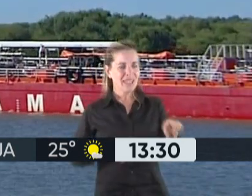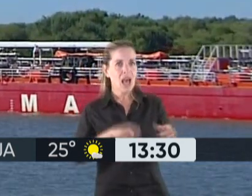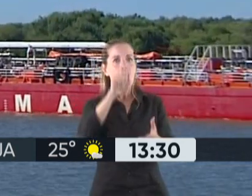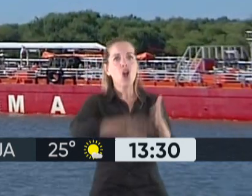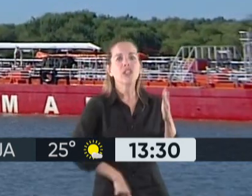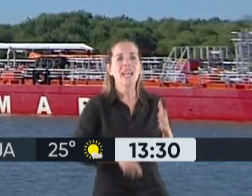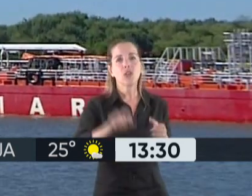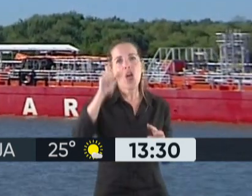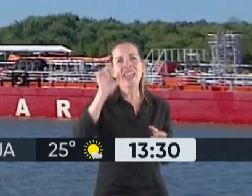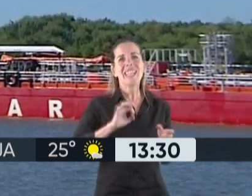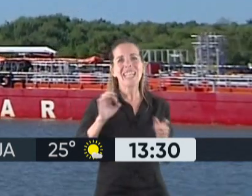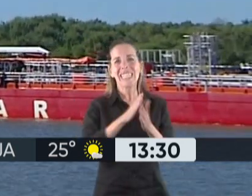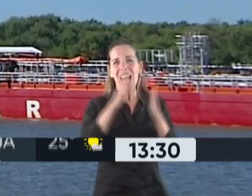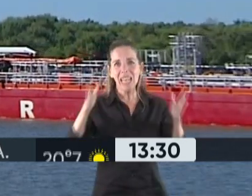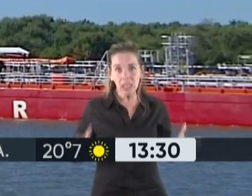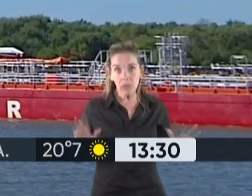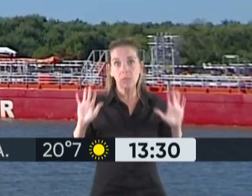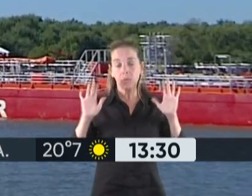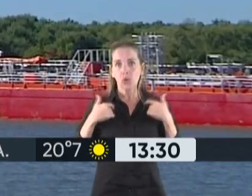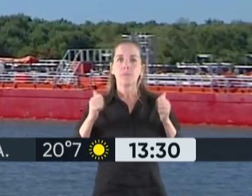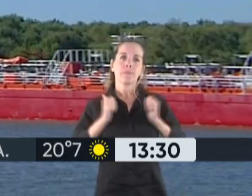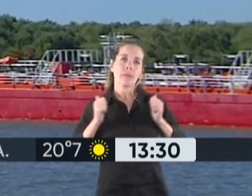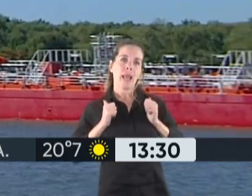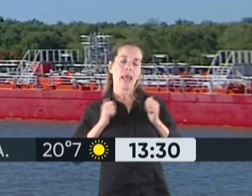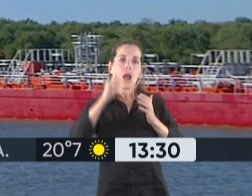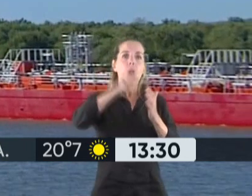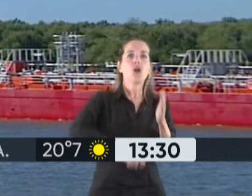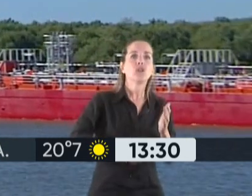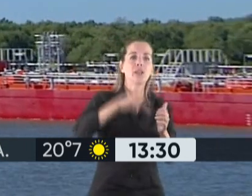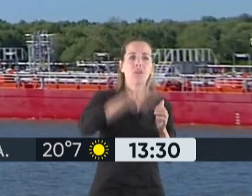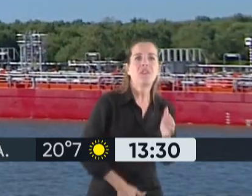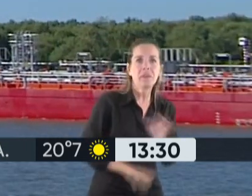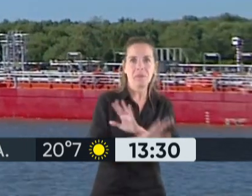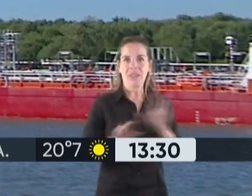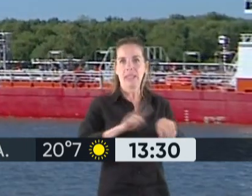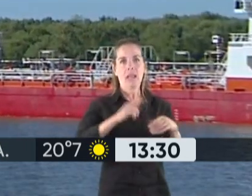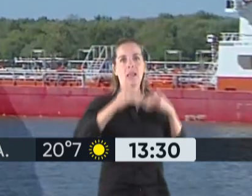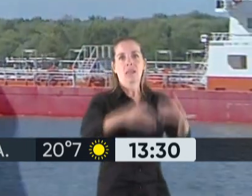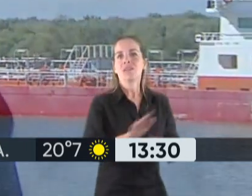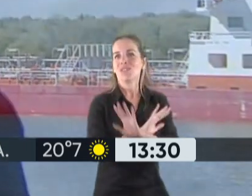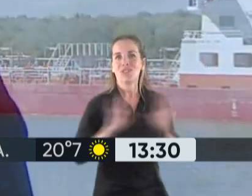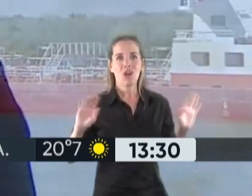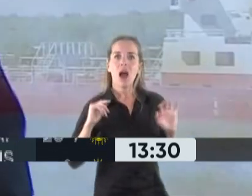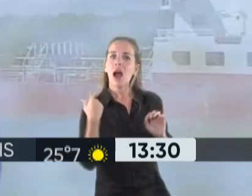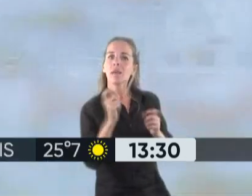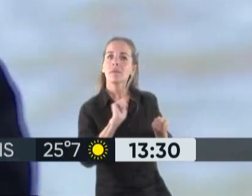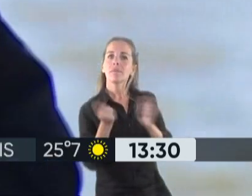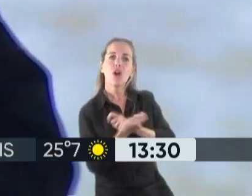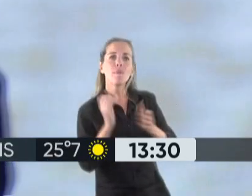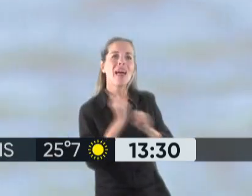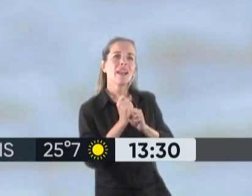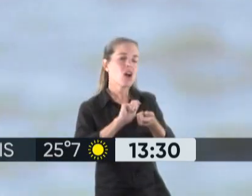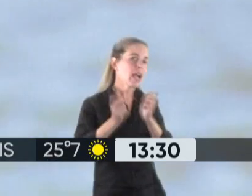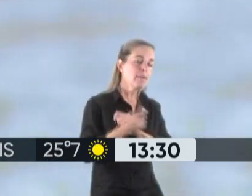10 años. Pero yo esperé que esa concesión se termine y no la prorrogué más. Y ahí empezamos a trabajar de otro modo. Llamé a